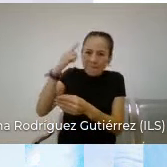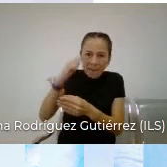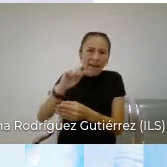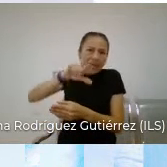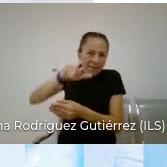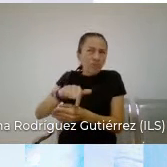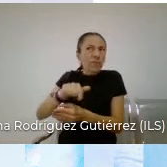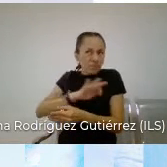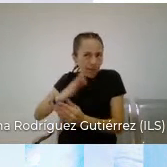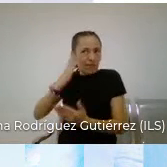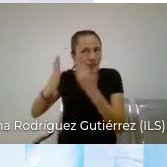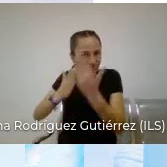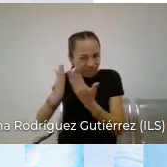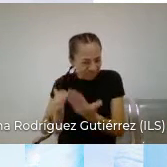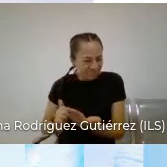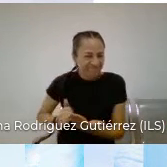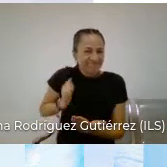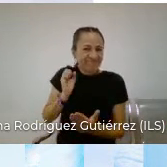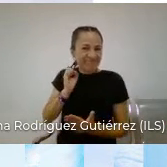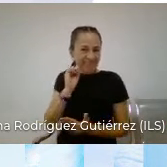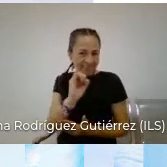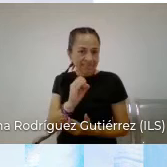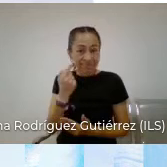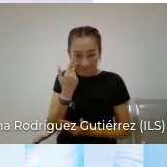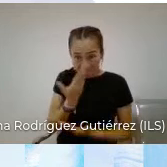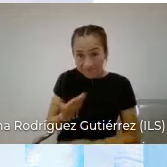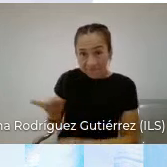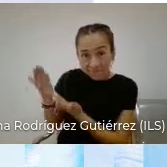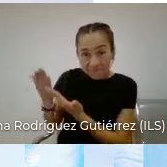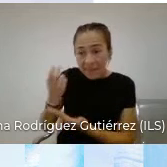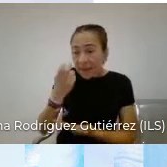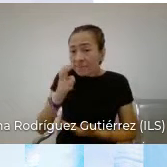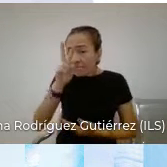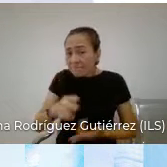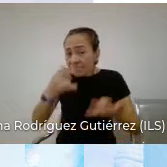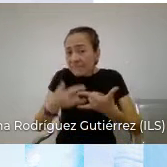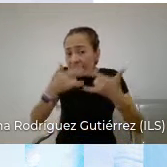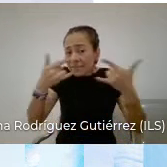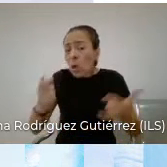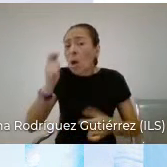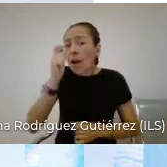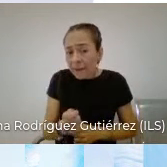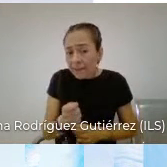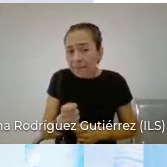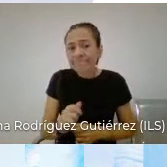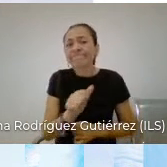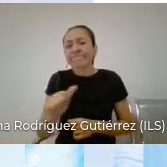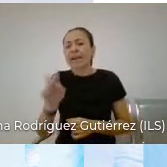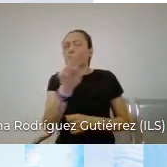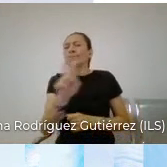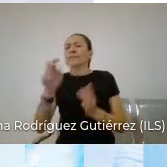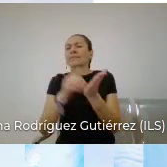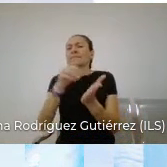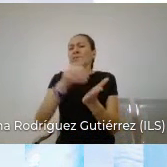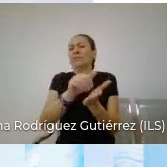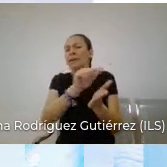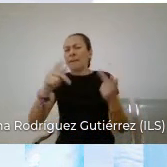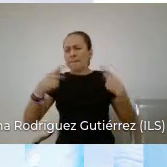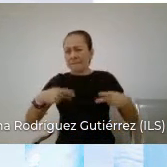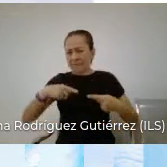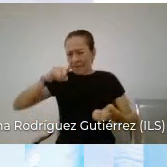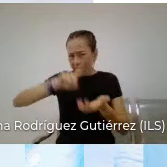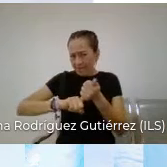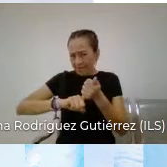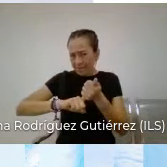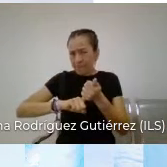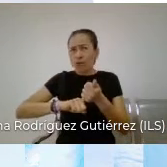lo que veíamos aquí, que esa historia realmente representa más de 200 millones de personas en el continente, ¿no?